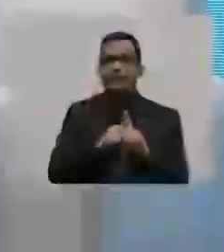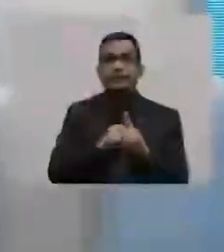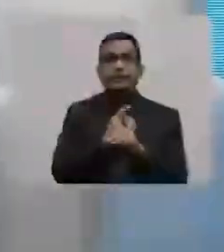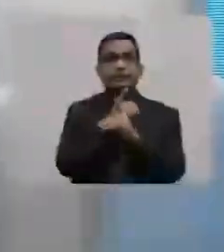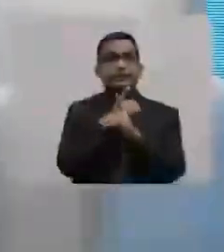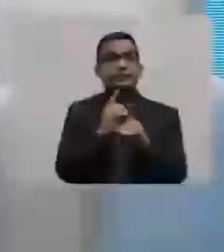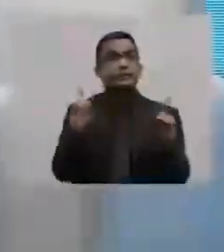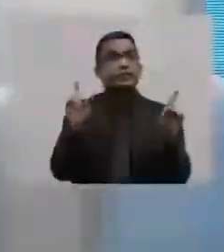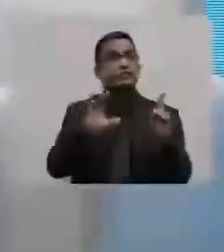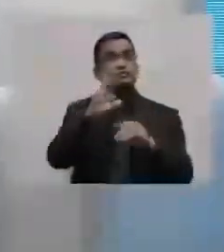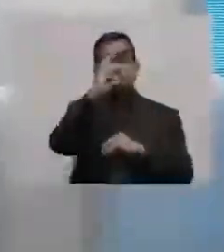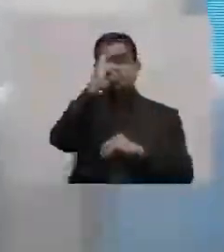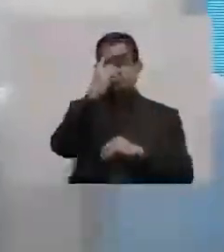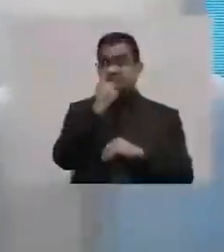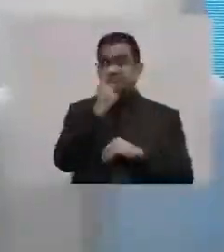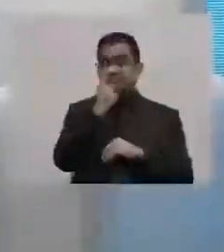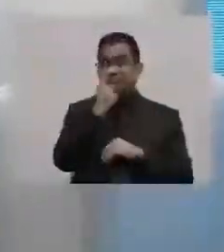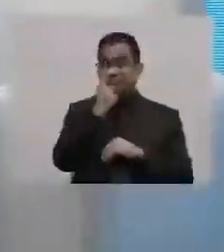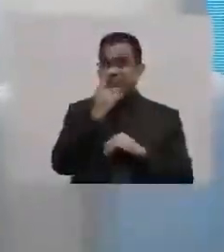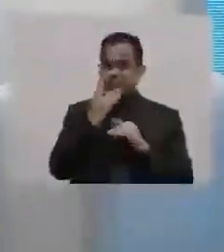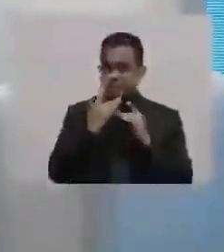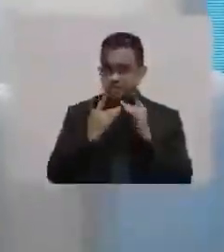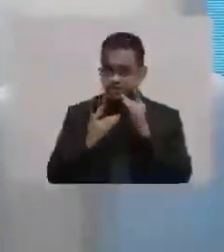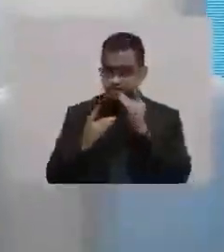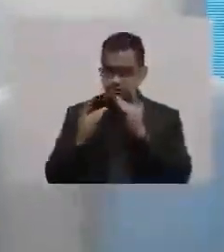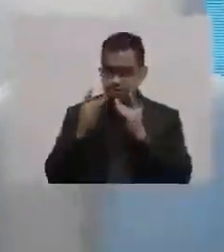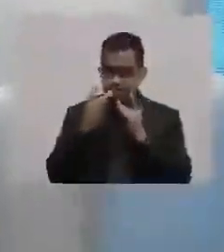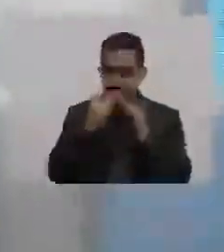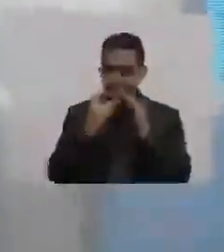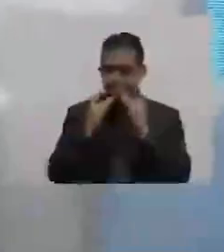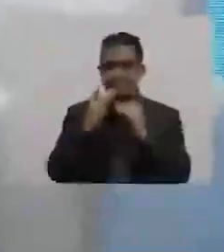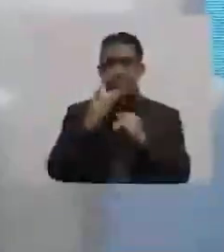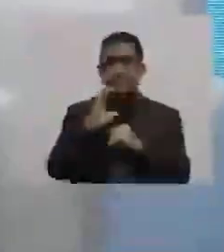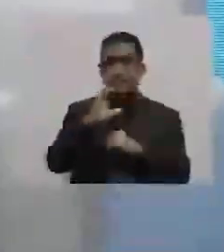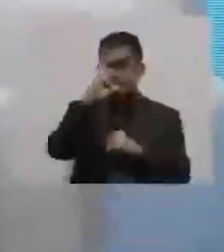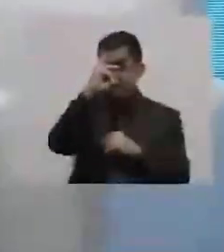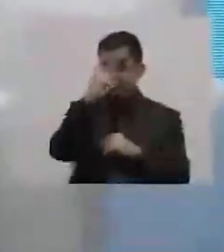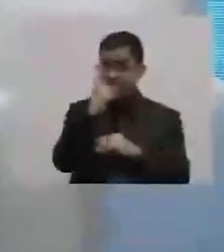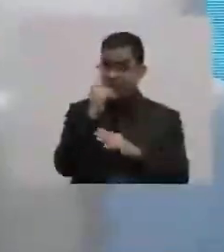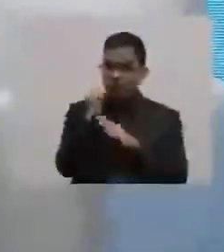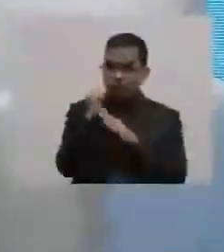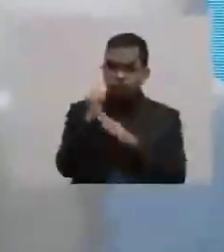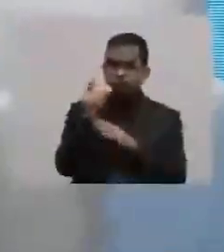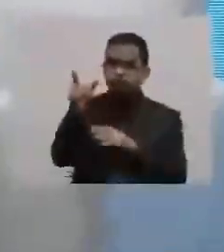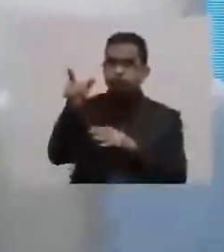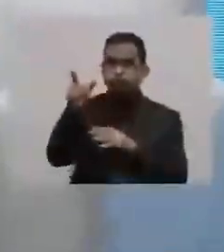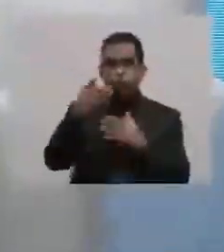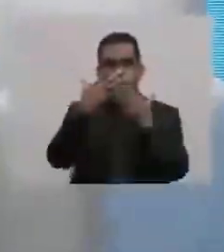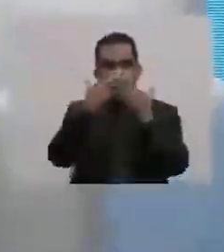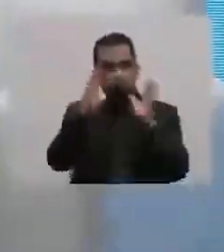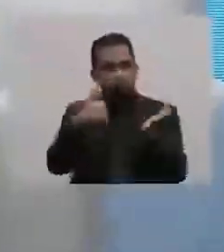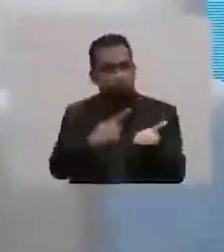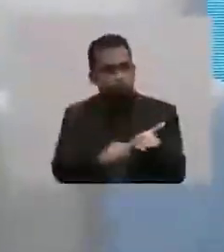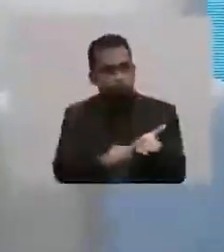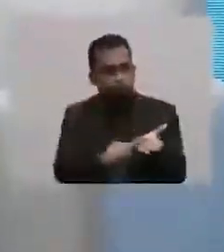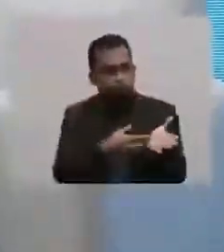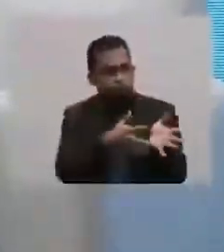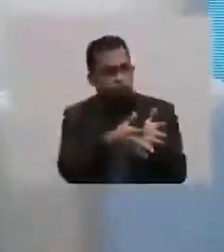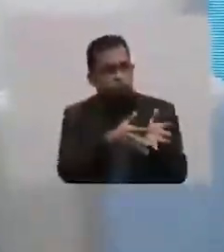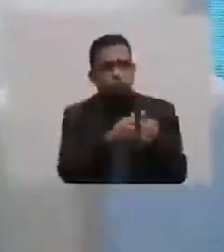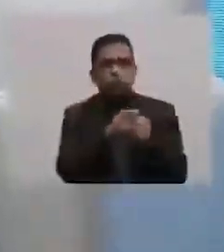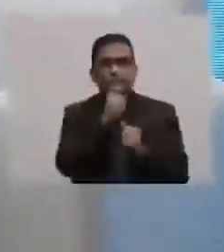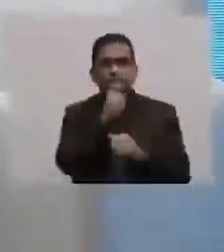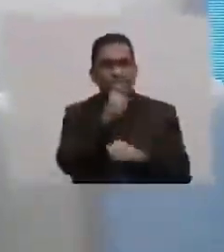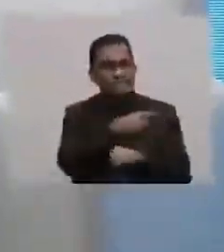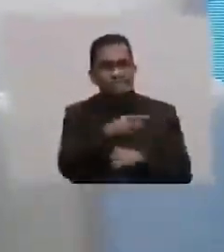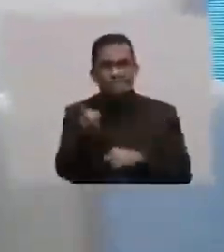democracia dominicana tiene un déficit importante. Su liderazgo no conversa, no habla de los temas importantes para